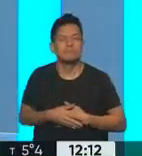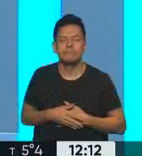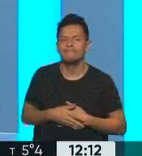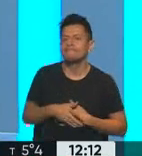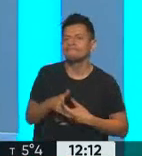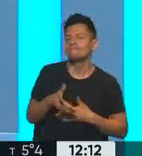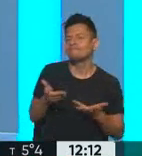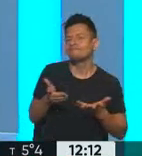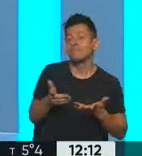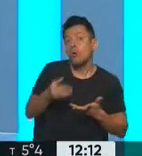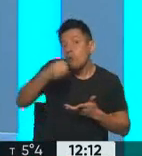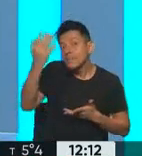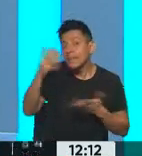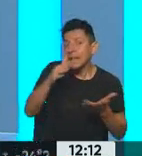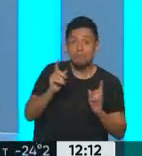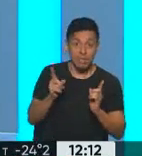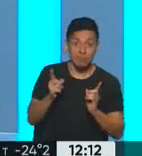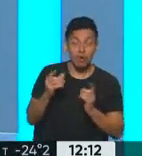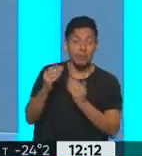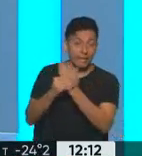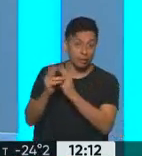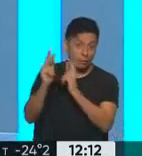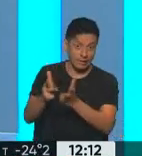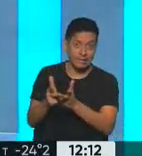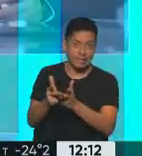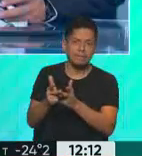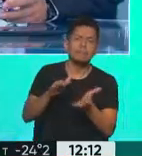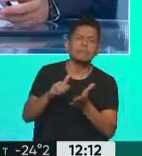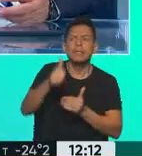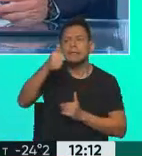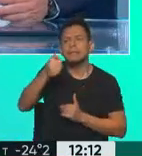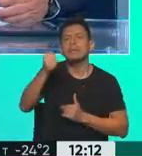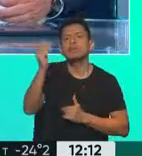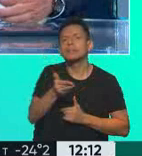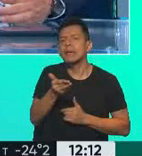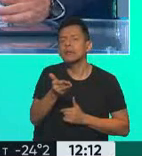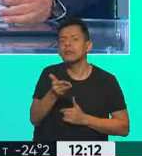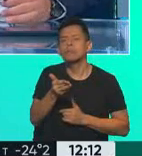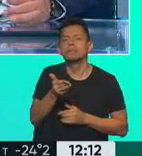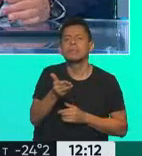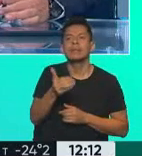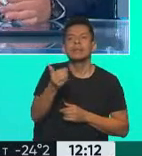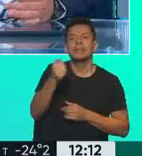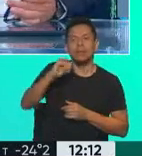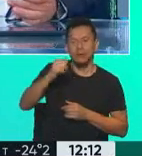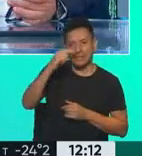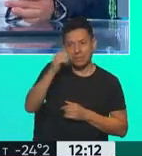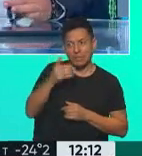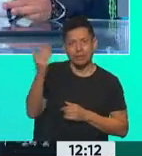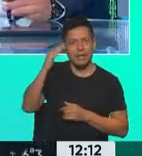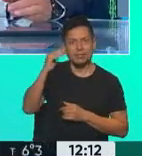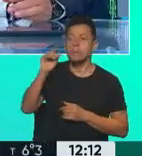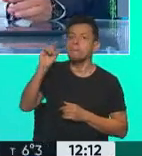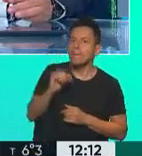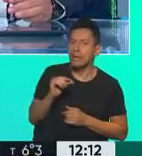calculando, inclusive a nivel oficial, el propio ministro está hablando que va a estar cerca del 6%, es decir, menor al 6,7% de marzo, pero